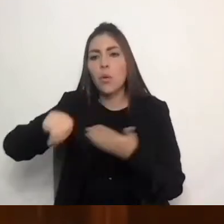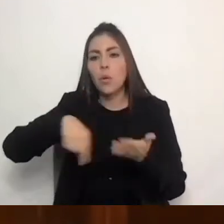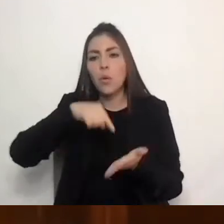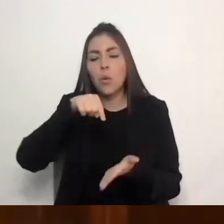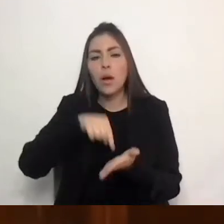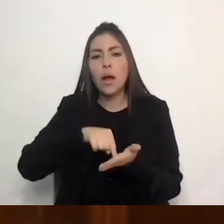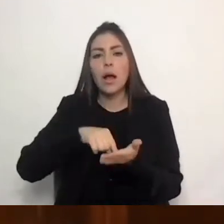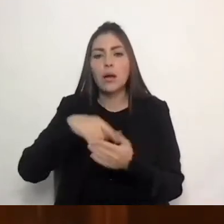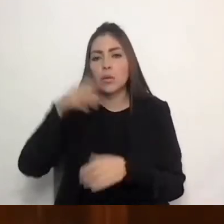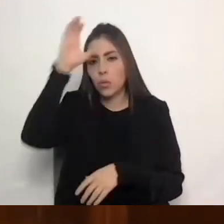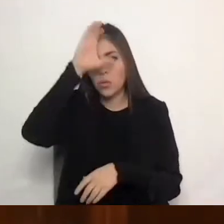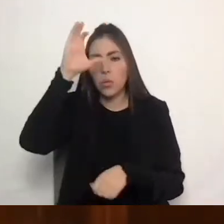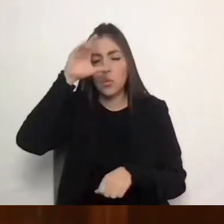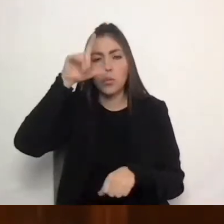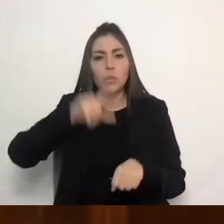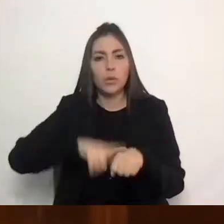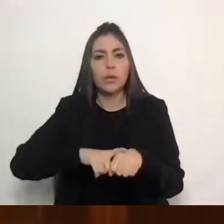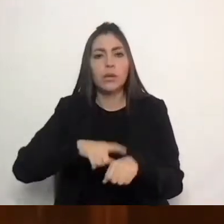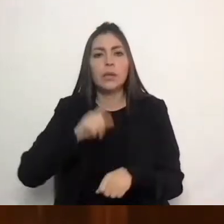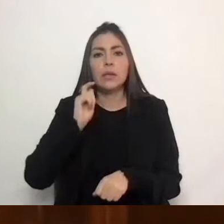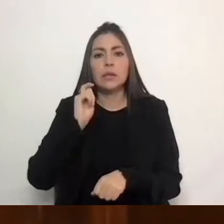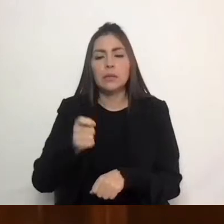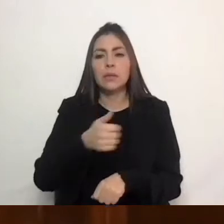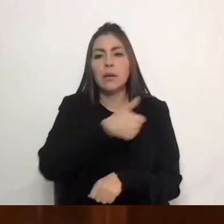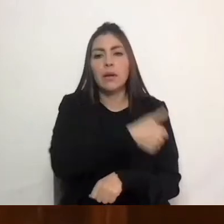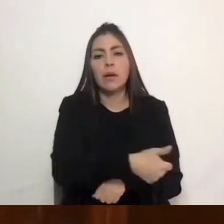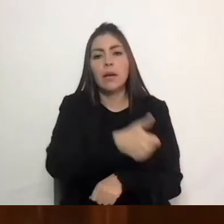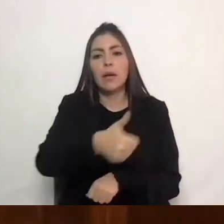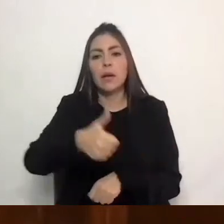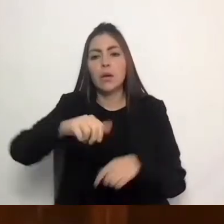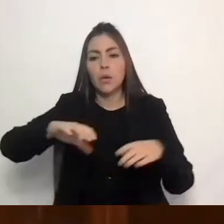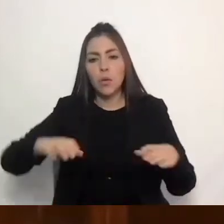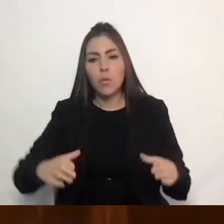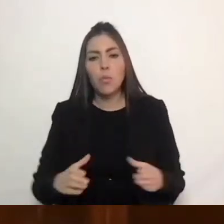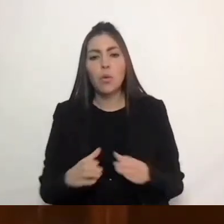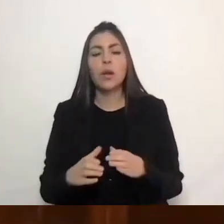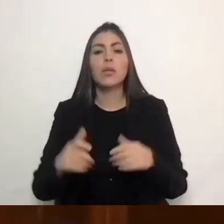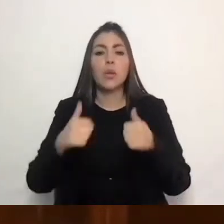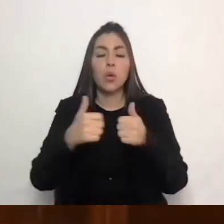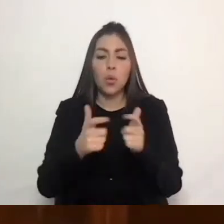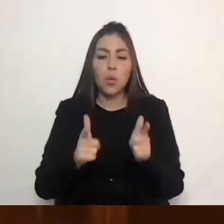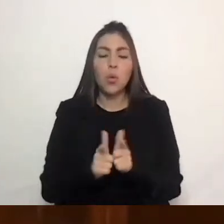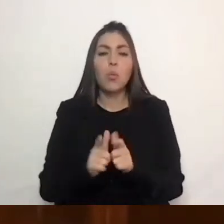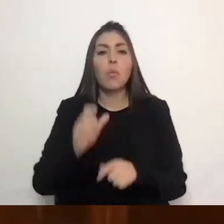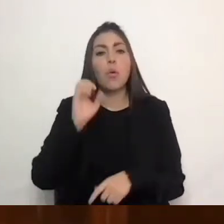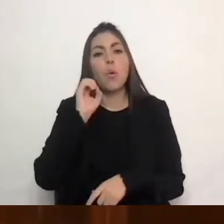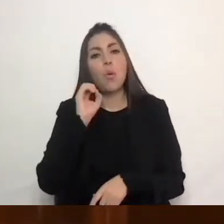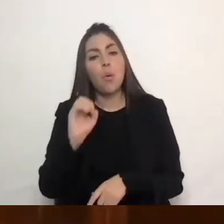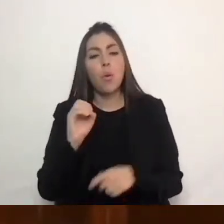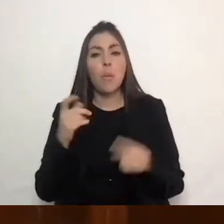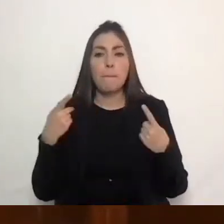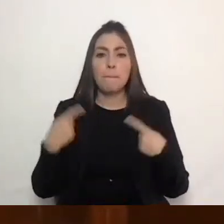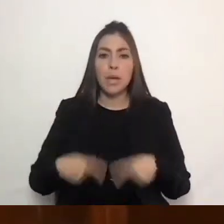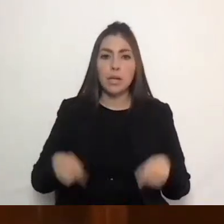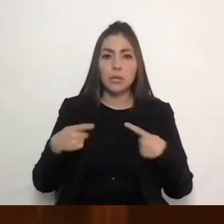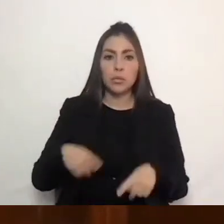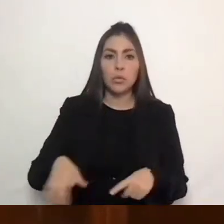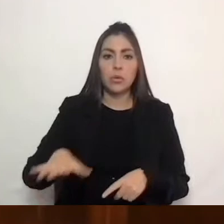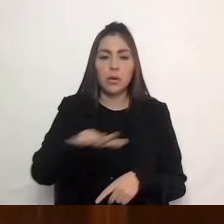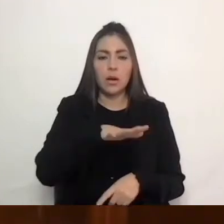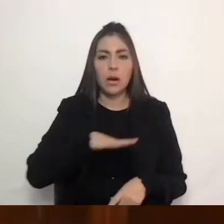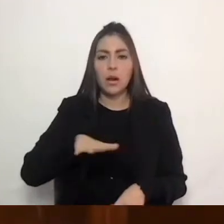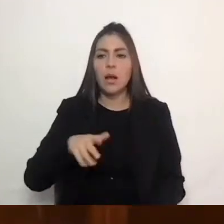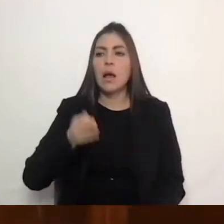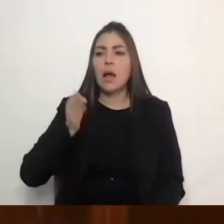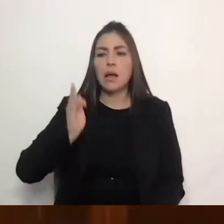son inherentes, que las comunidades, los grupos y en algunos casos los individuos reconozcan